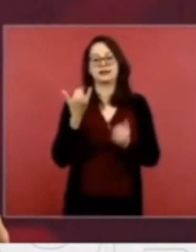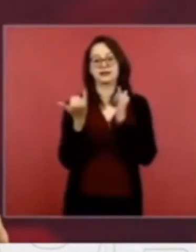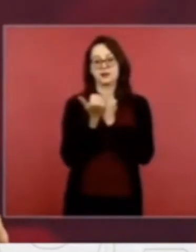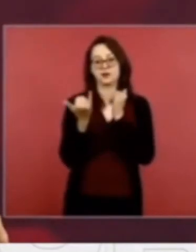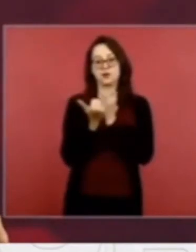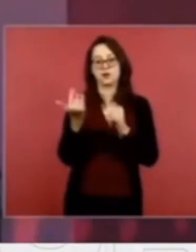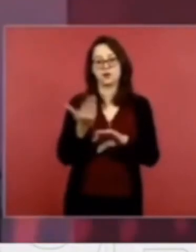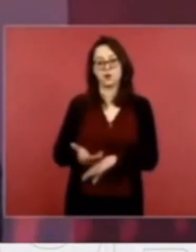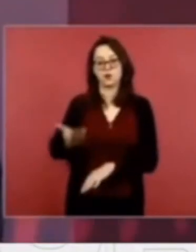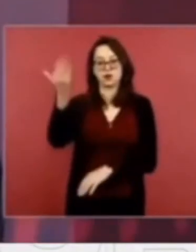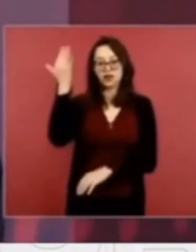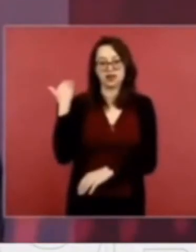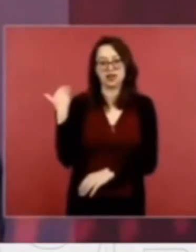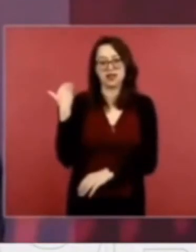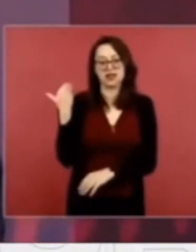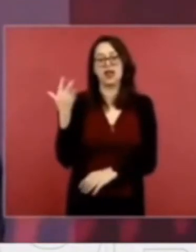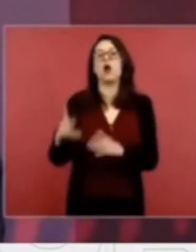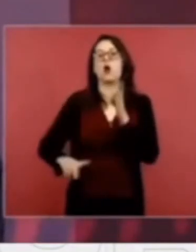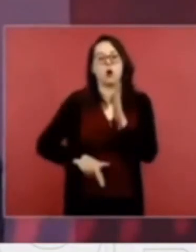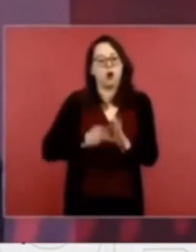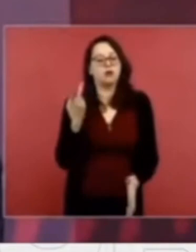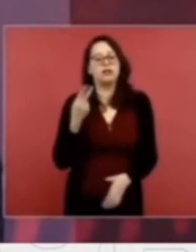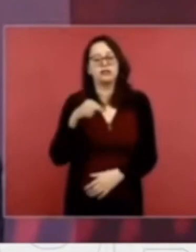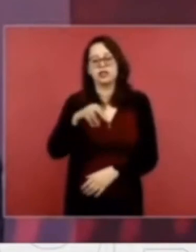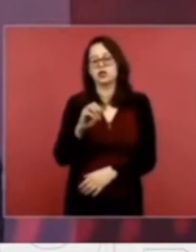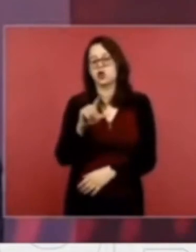regresara ese mismo modelo neoliberal,